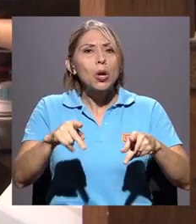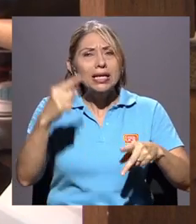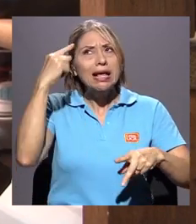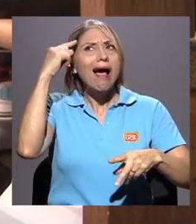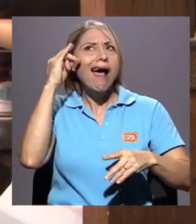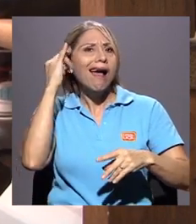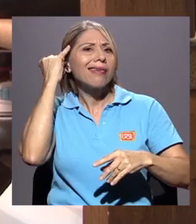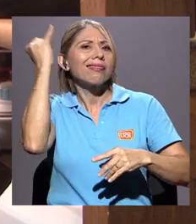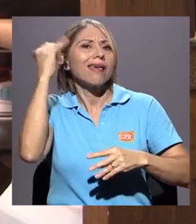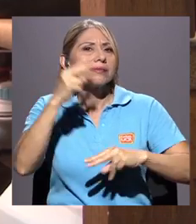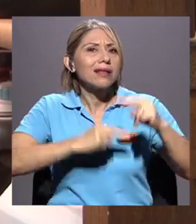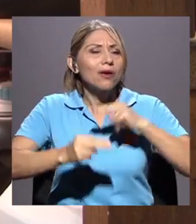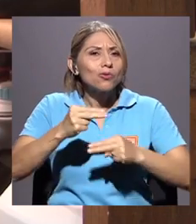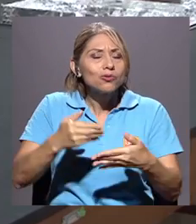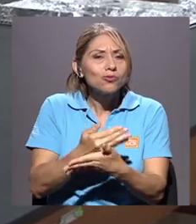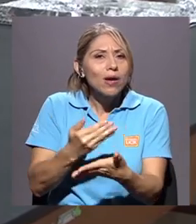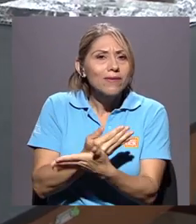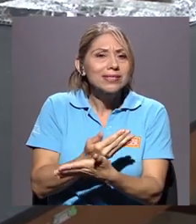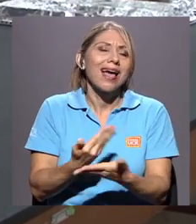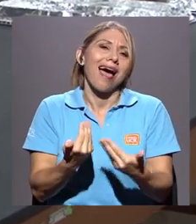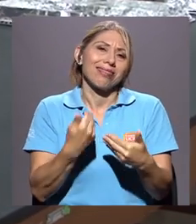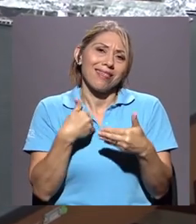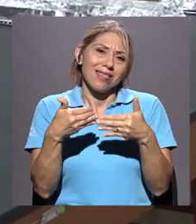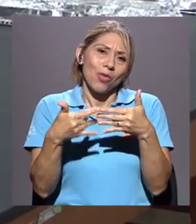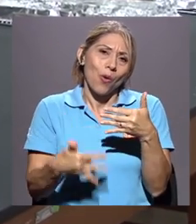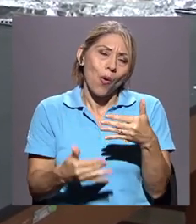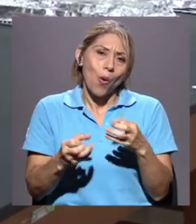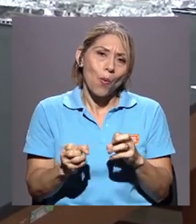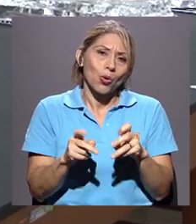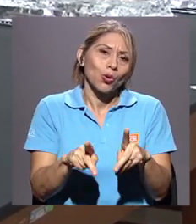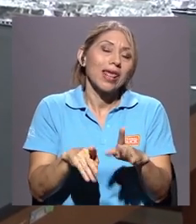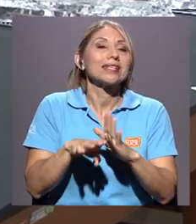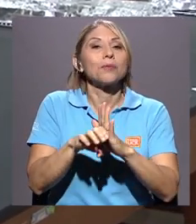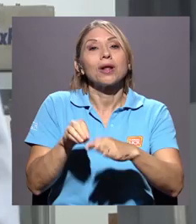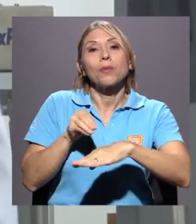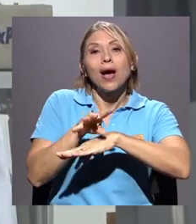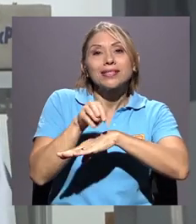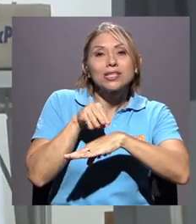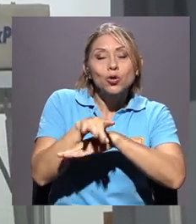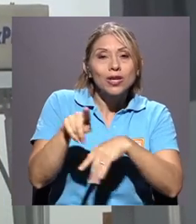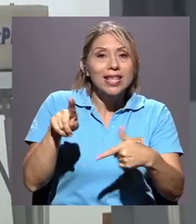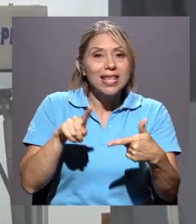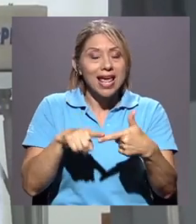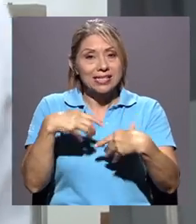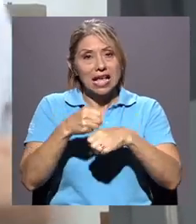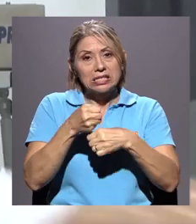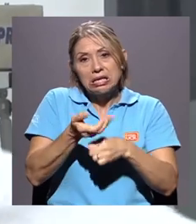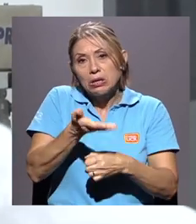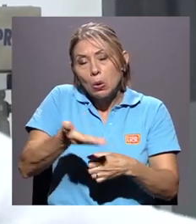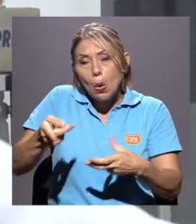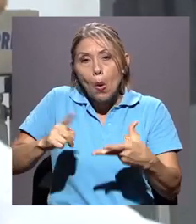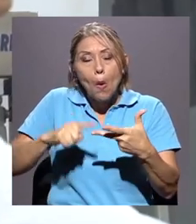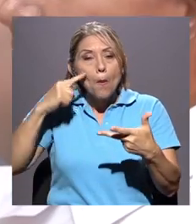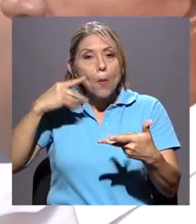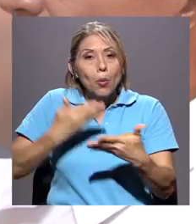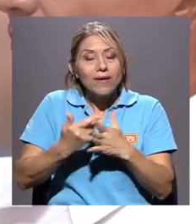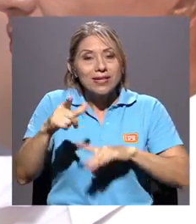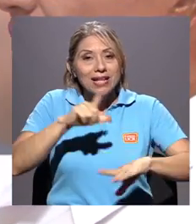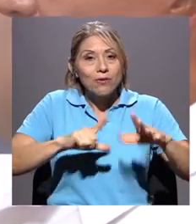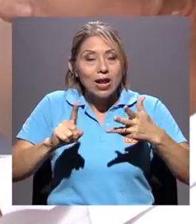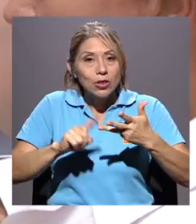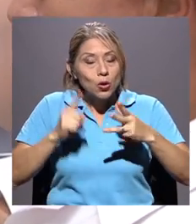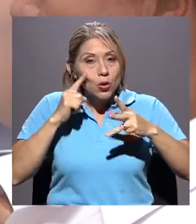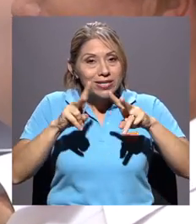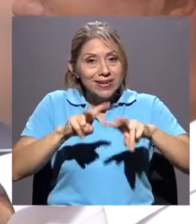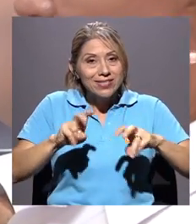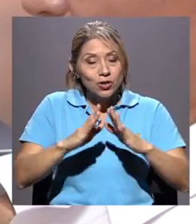han encontrado una ventana de oportunidades como asesorías, formulaciones, pruebas de laboratorio y revisiones